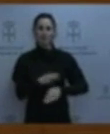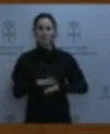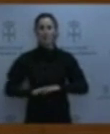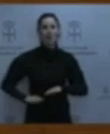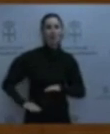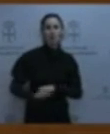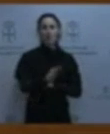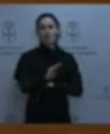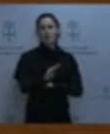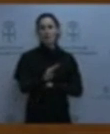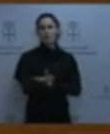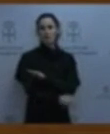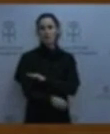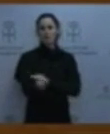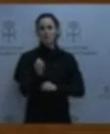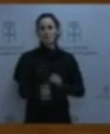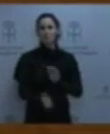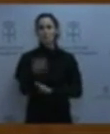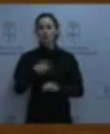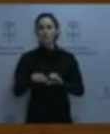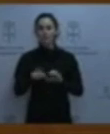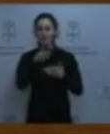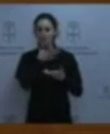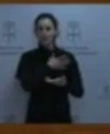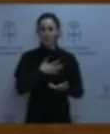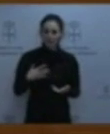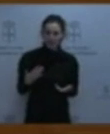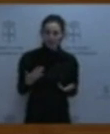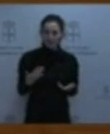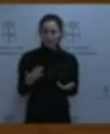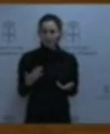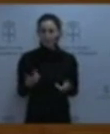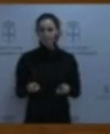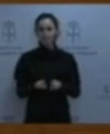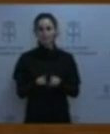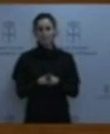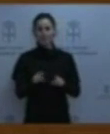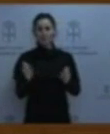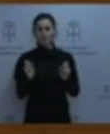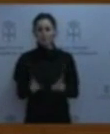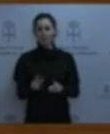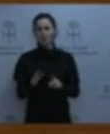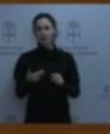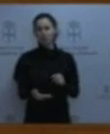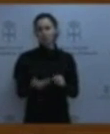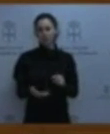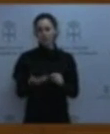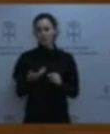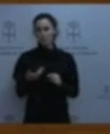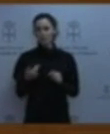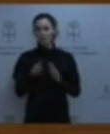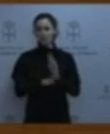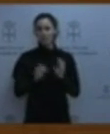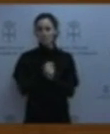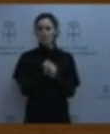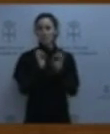financiar la creación de las plazas que ahora se pretende hacer aún más precarizadas. Llevan años destruyendo y